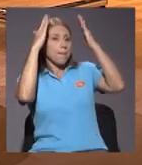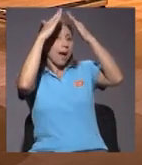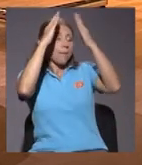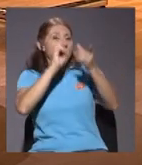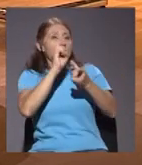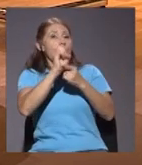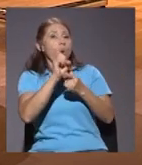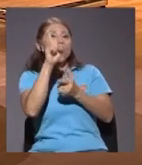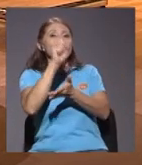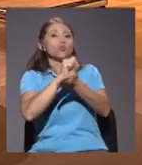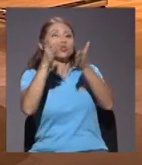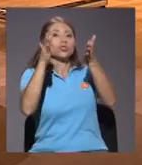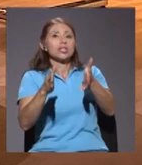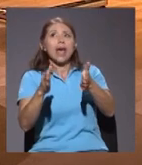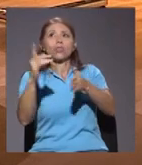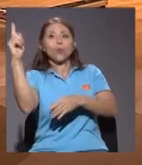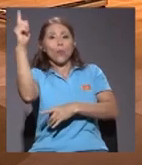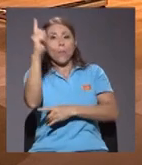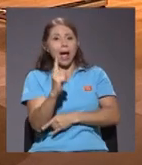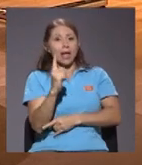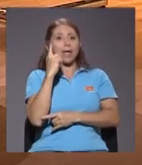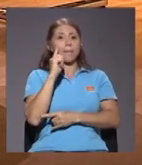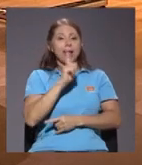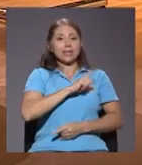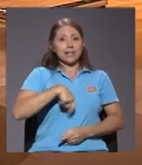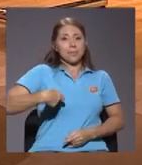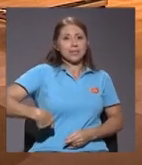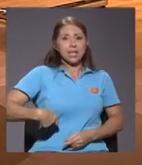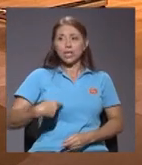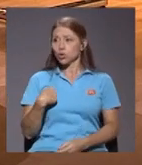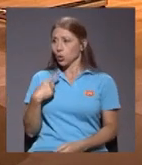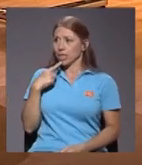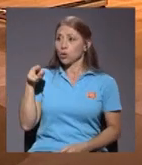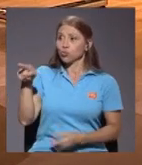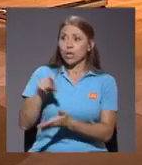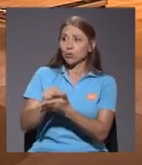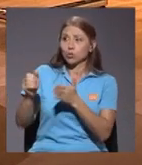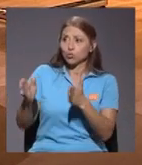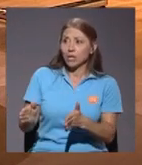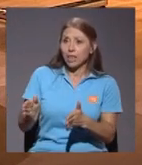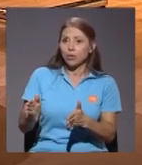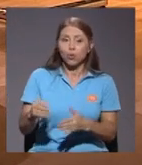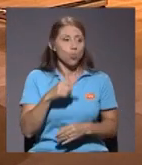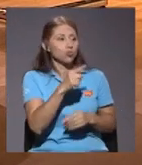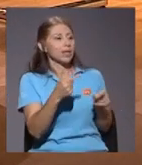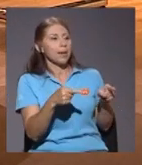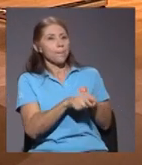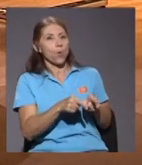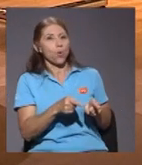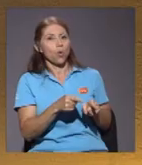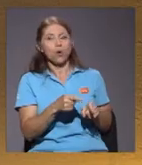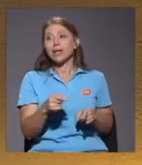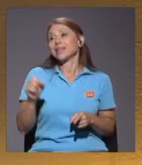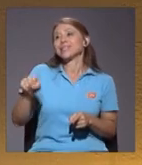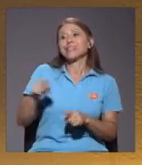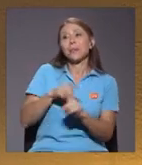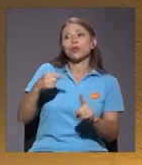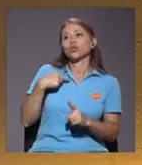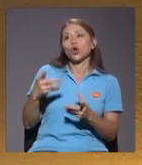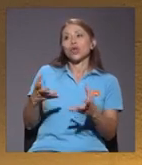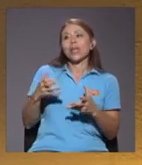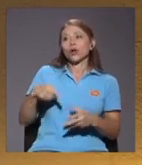a ser presidente y le guste no es un santo y entonces me dijo que usted tampoco entonces yo no quiero ser